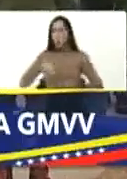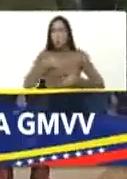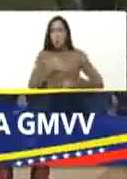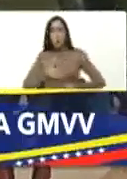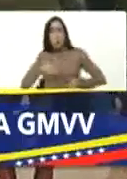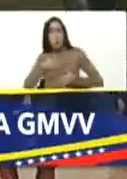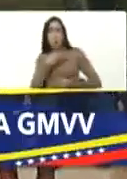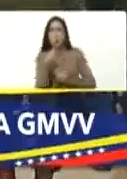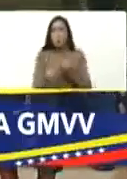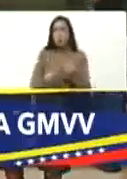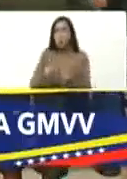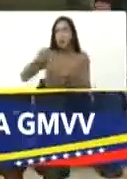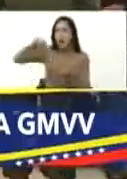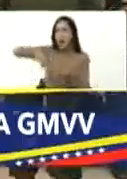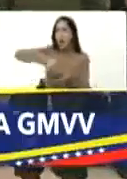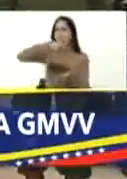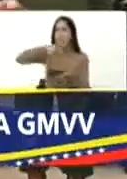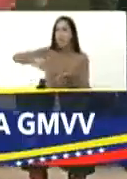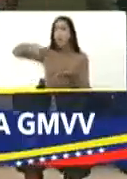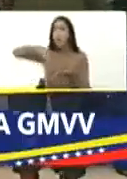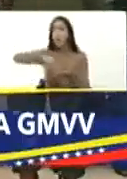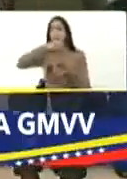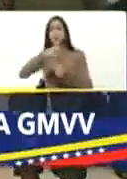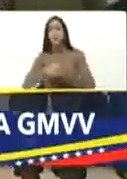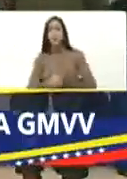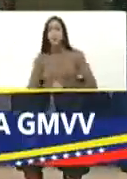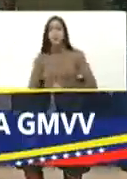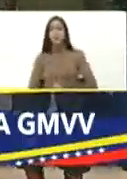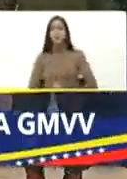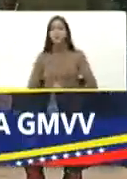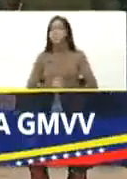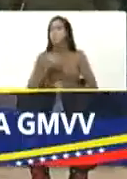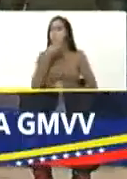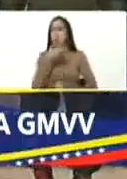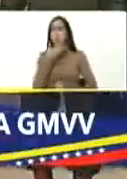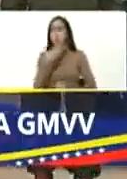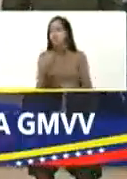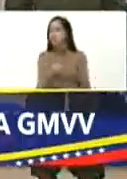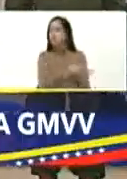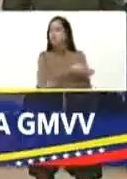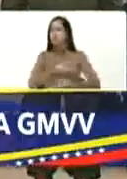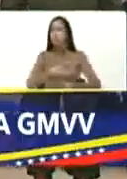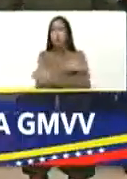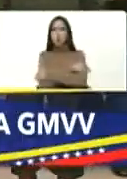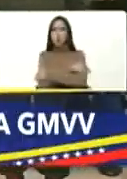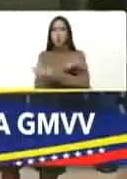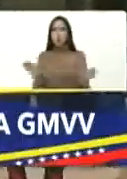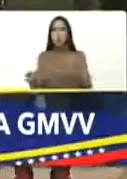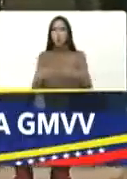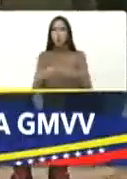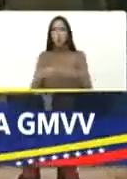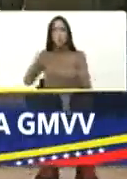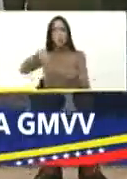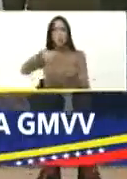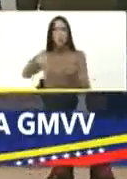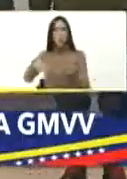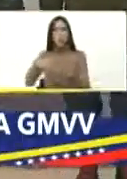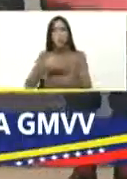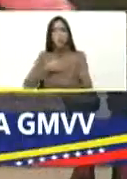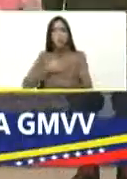compás, el baile y la preciosura. Perfecto, lo felicito. Baile